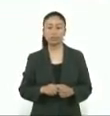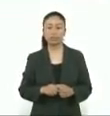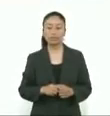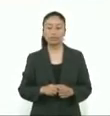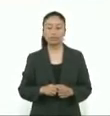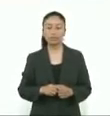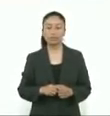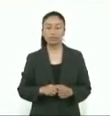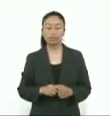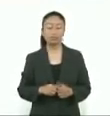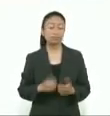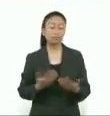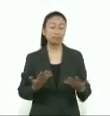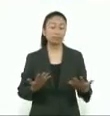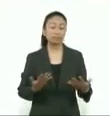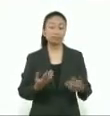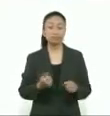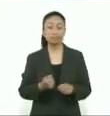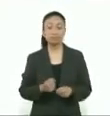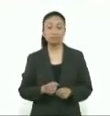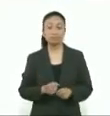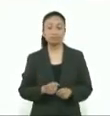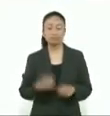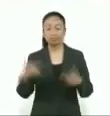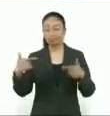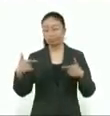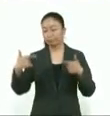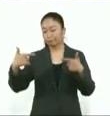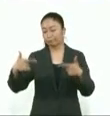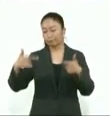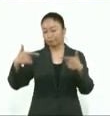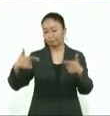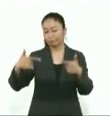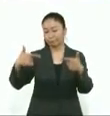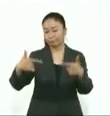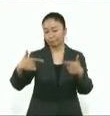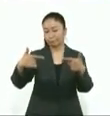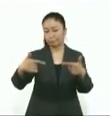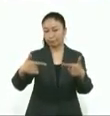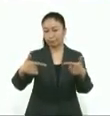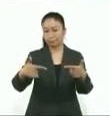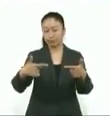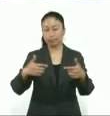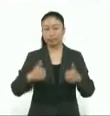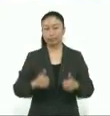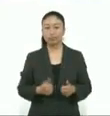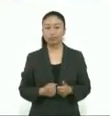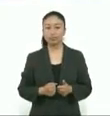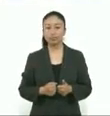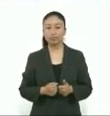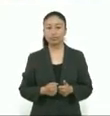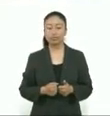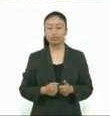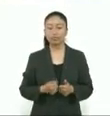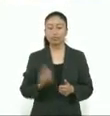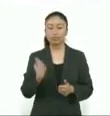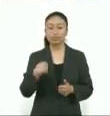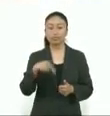Esto pasó además de generación en generación y nosotros seguimos